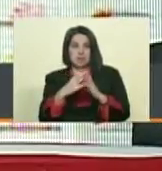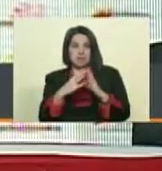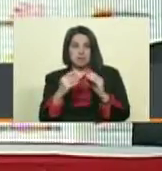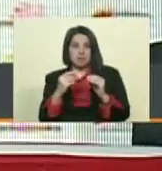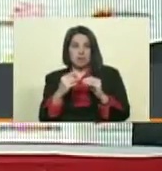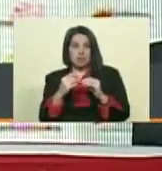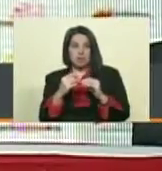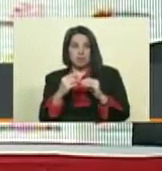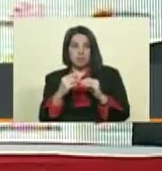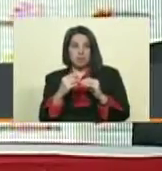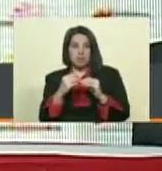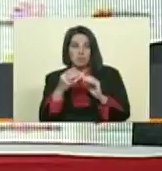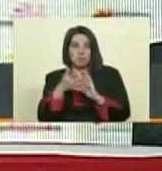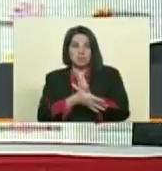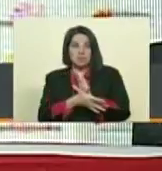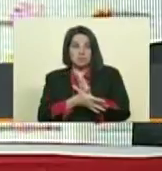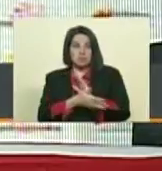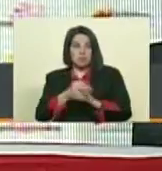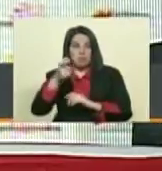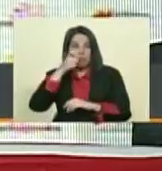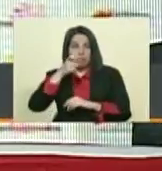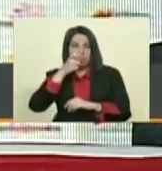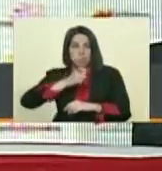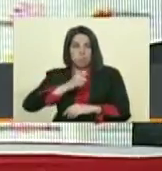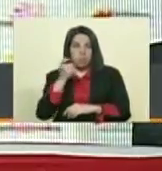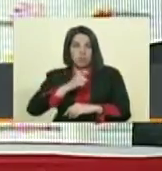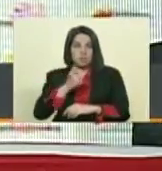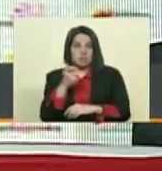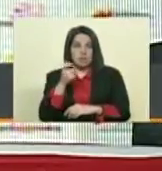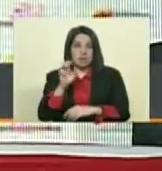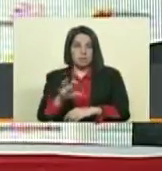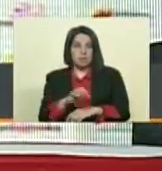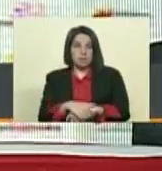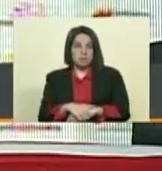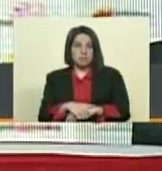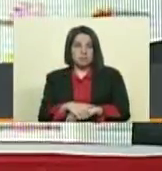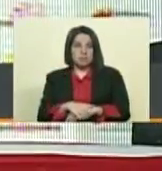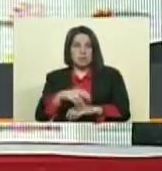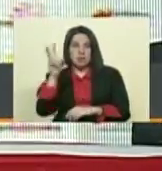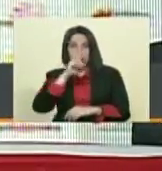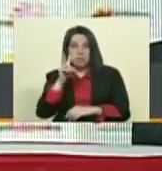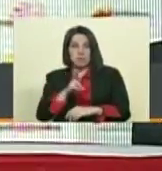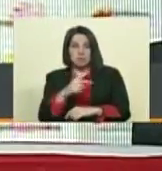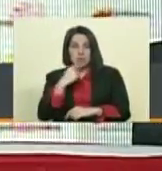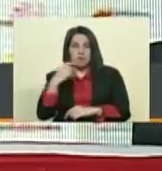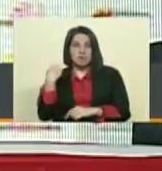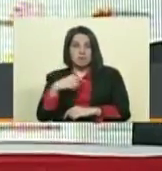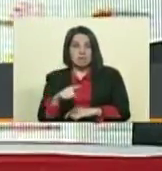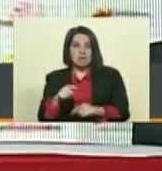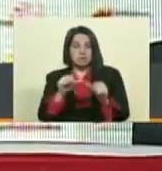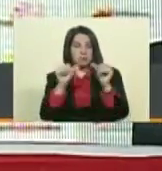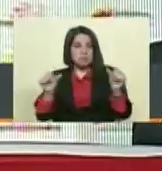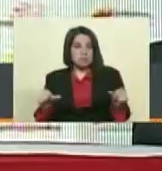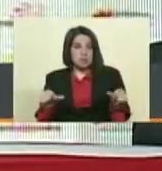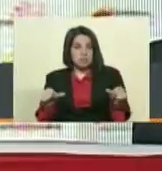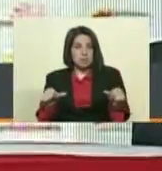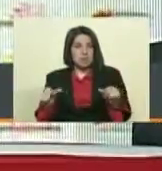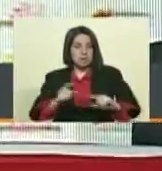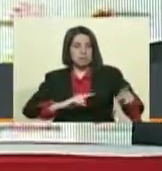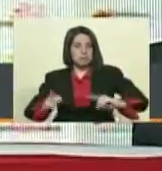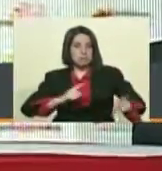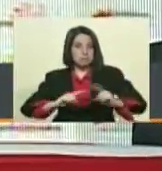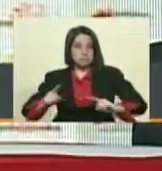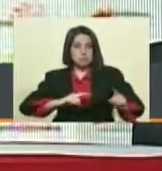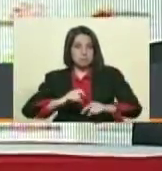los tiempos desde que existe policías en nuestro país, Venezuela cuenta con un sistema nacional de coordinación